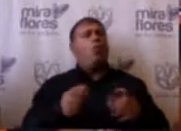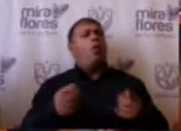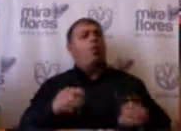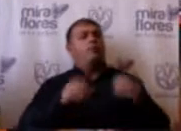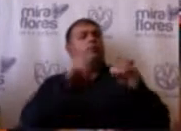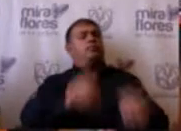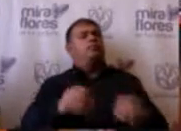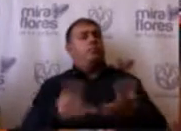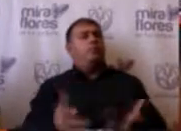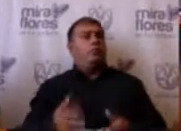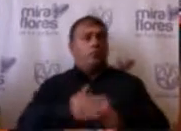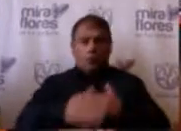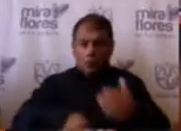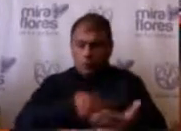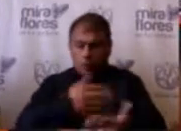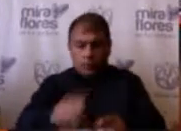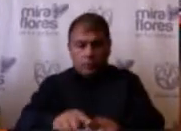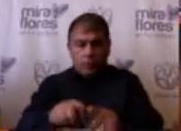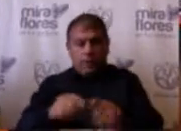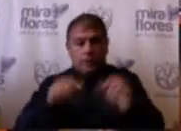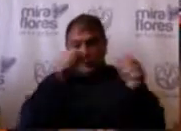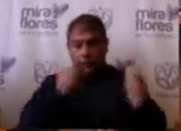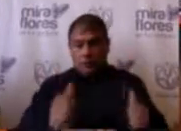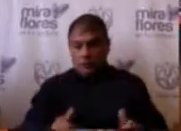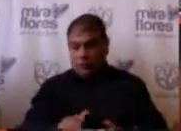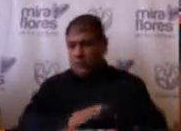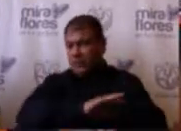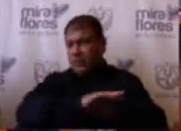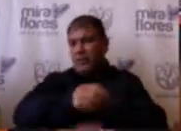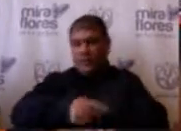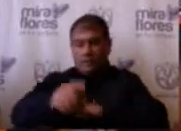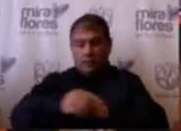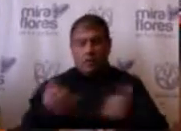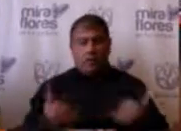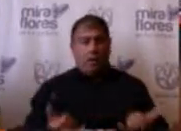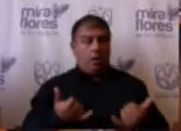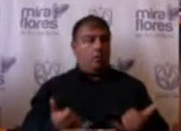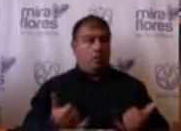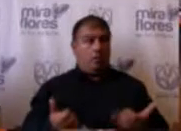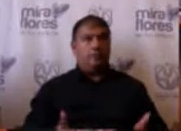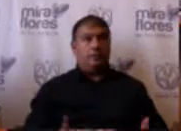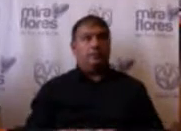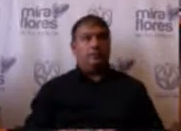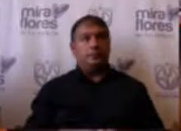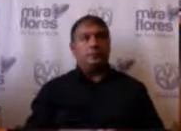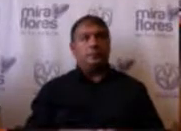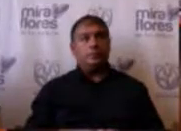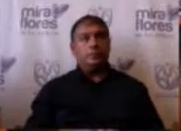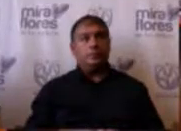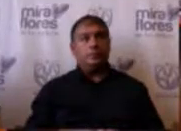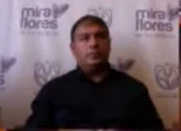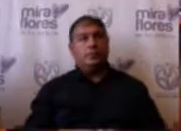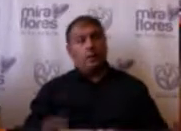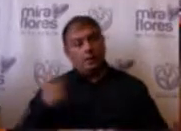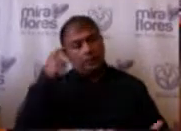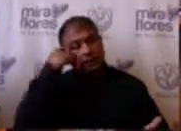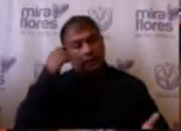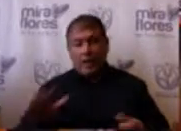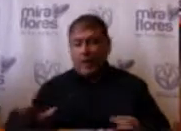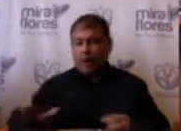para todos los elementos como estamos haciendo con todas las esculturas del distrito hoy en día sí creo que tenemos